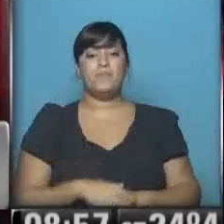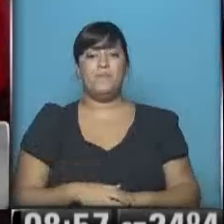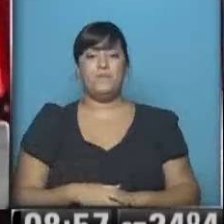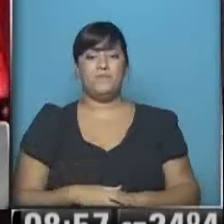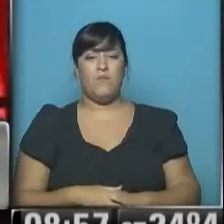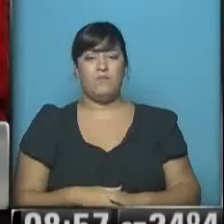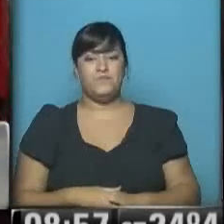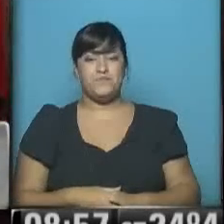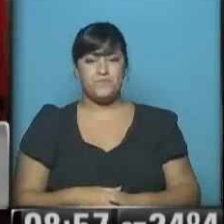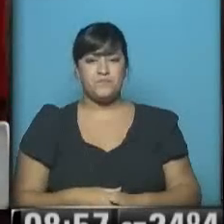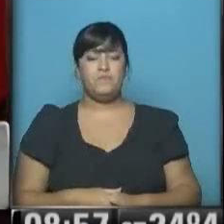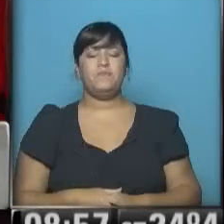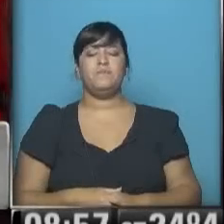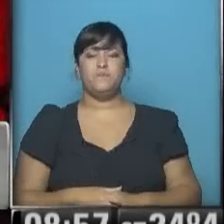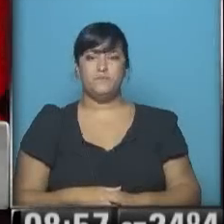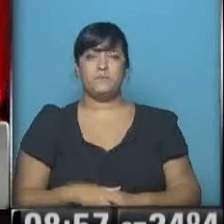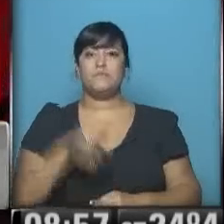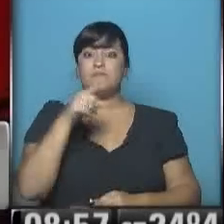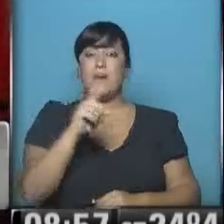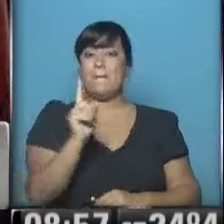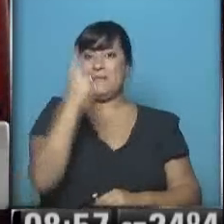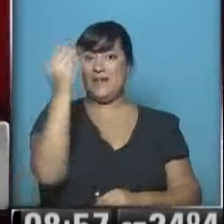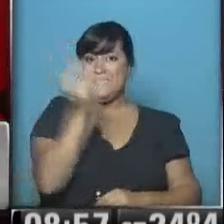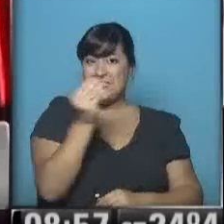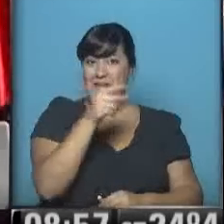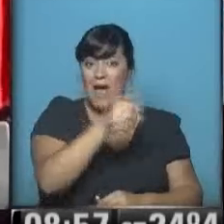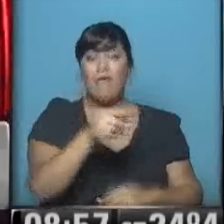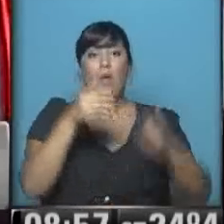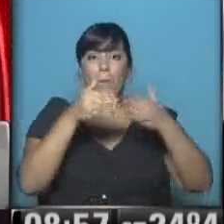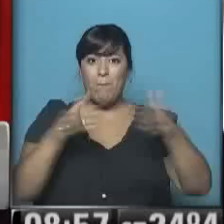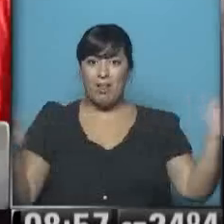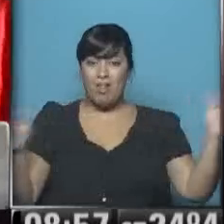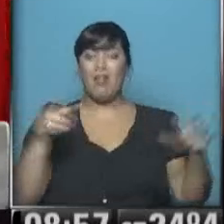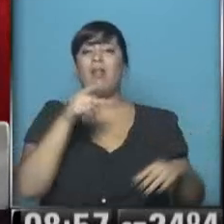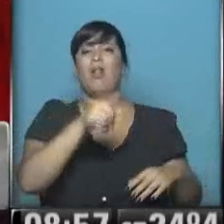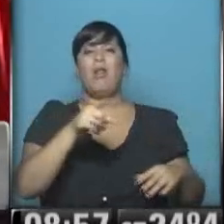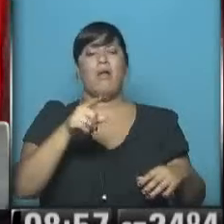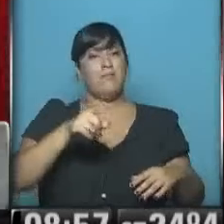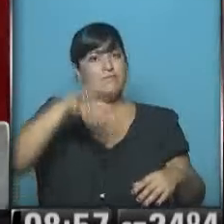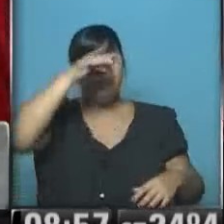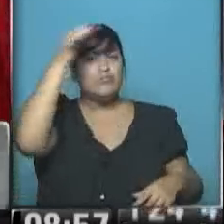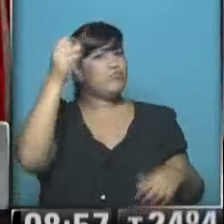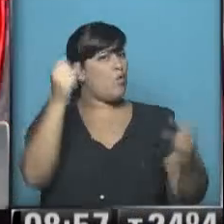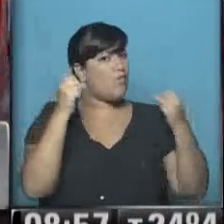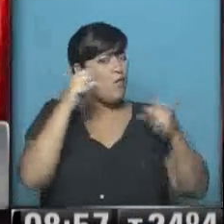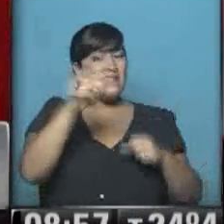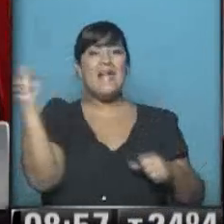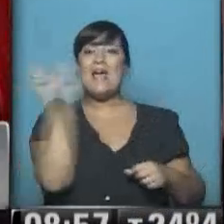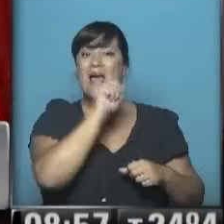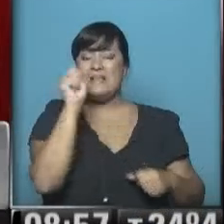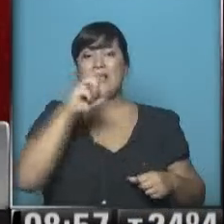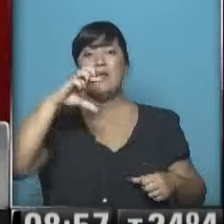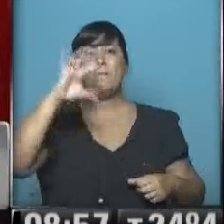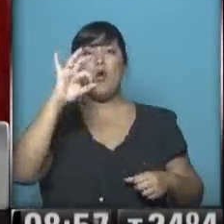Milongas de Carnaval. Y este primer sábado se abre el Sport con números realmente muy fuertes. El cantante Alberto